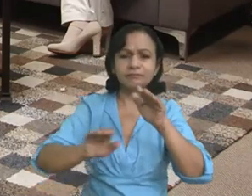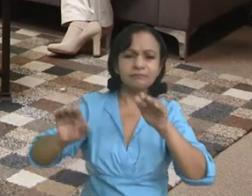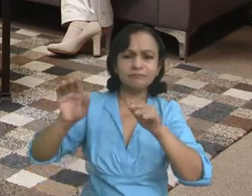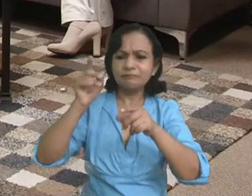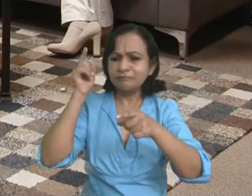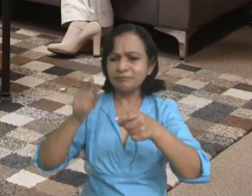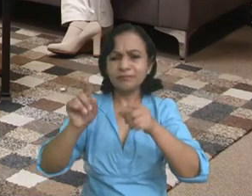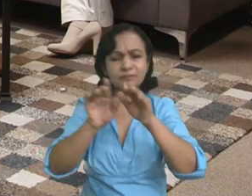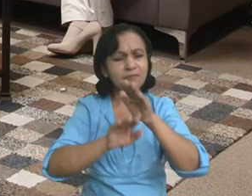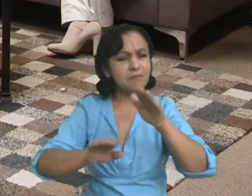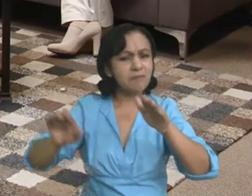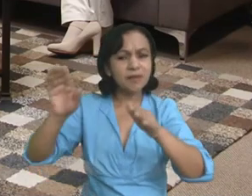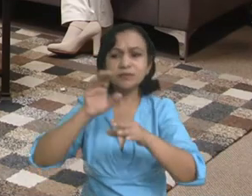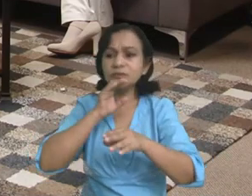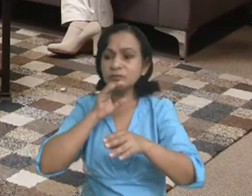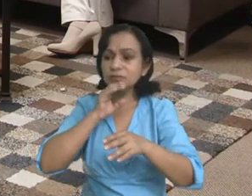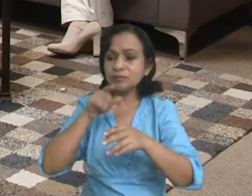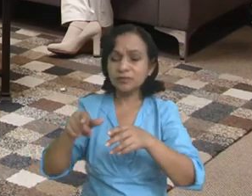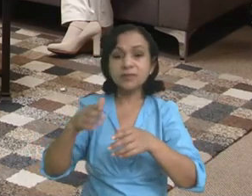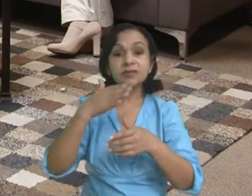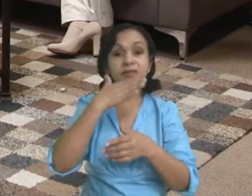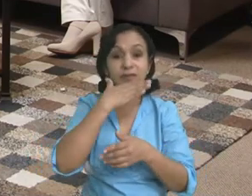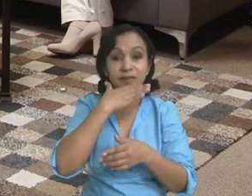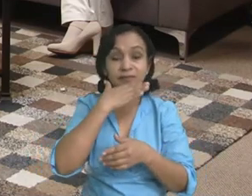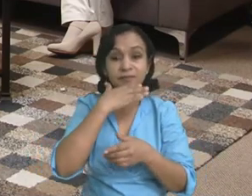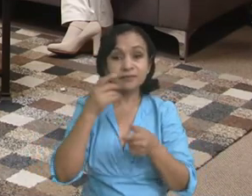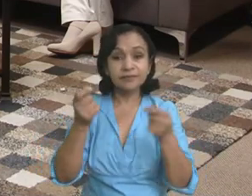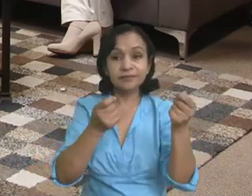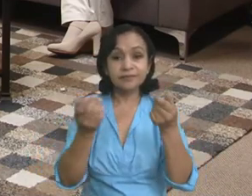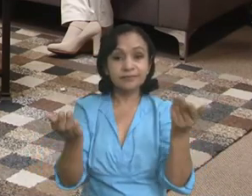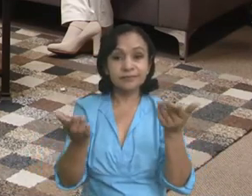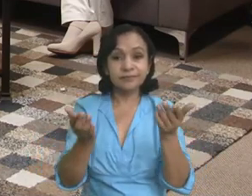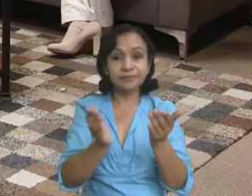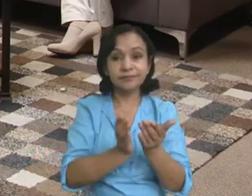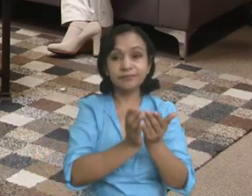más acosada, y se nos hace difícil el que arribe, digamos,